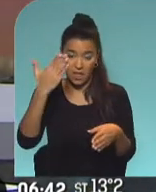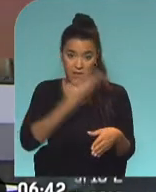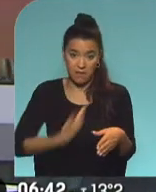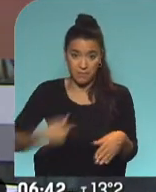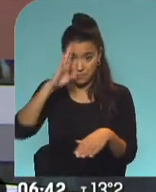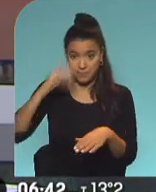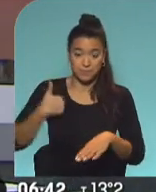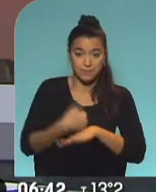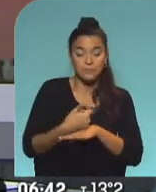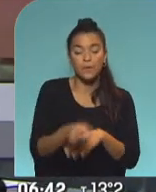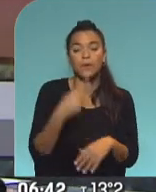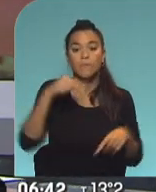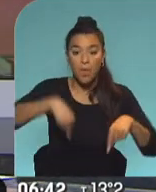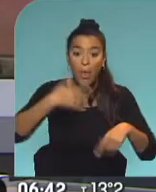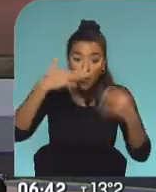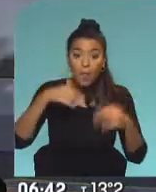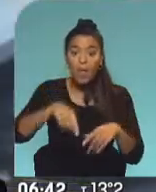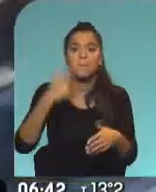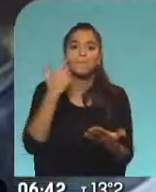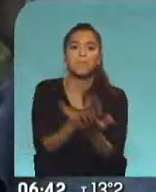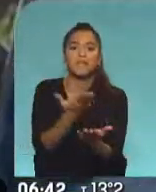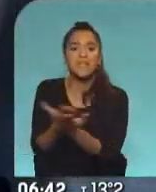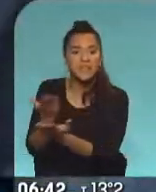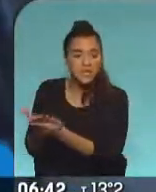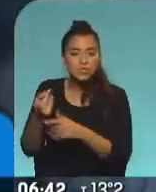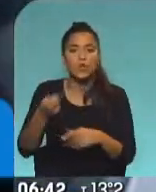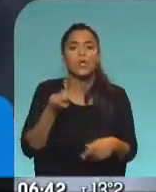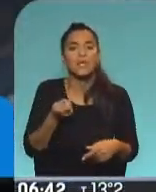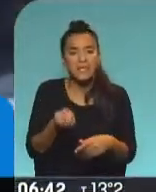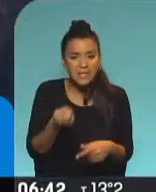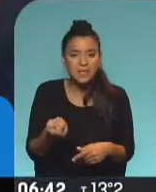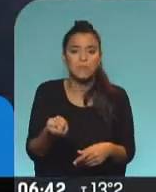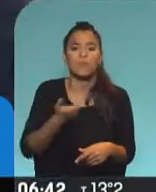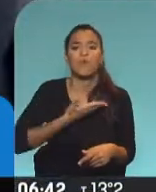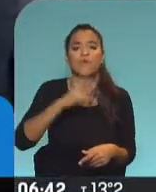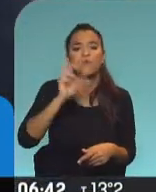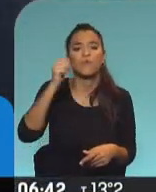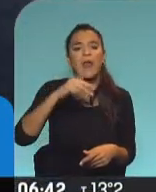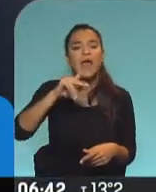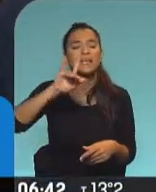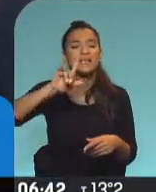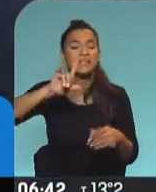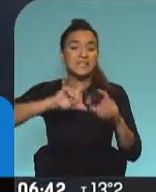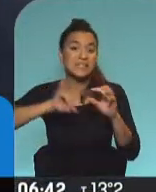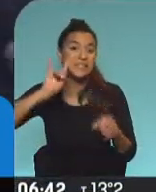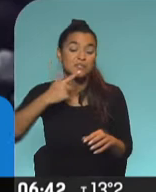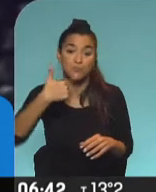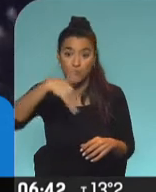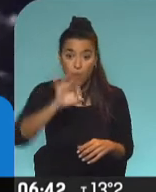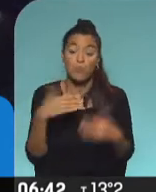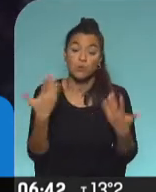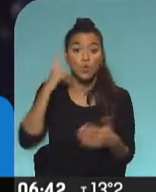lo cierto es que también aquí se han hecho presentaciones relacionadas con los crímenes del franquismo es por eso que la jueza federal